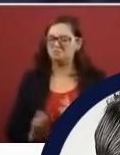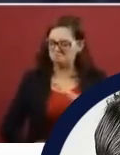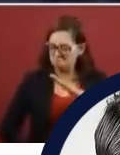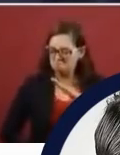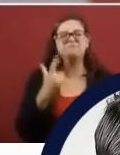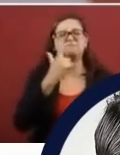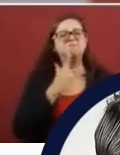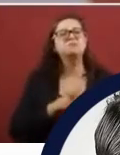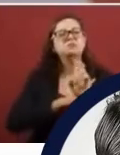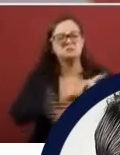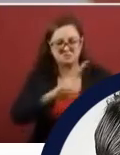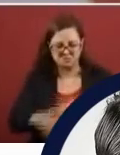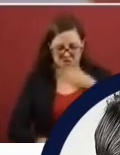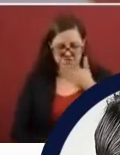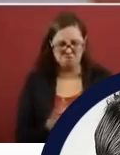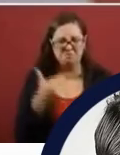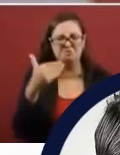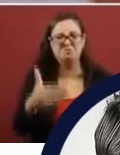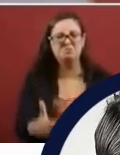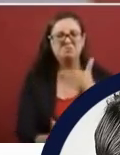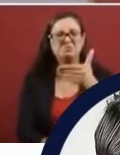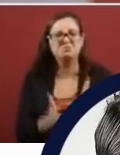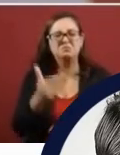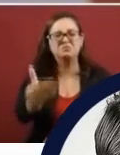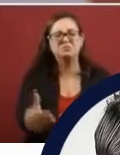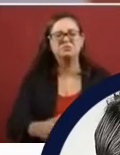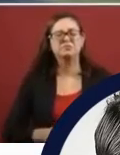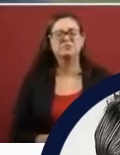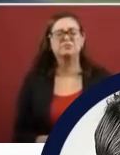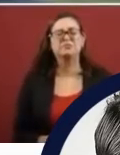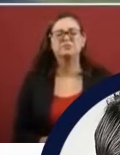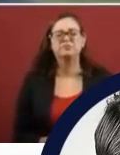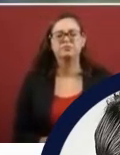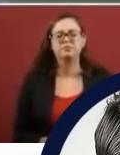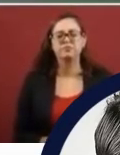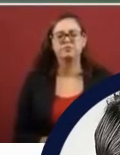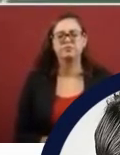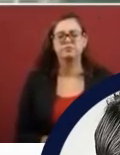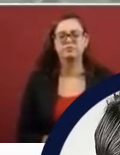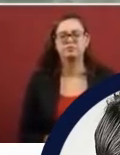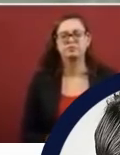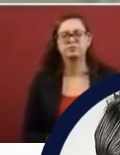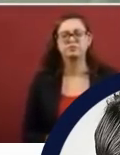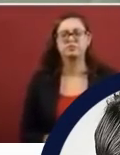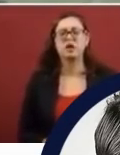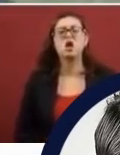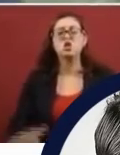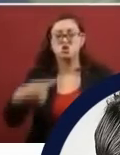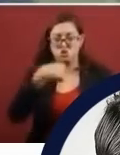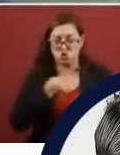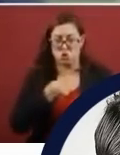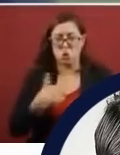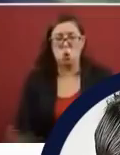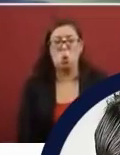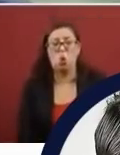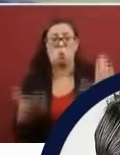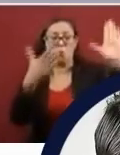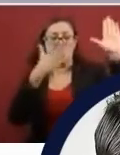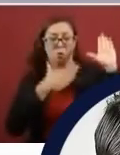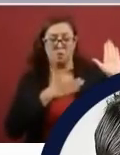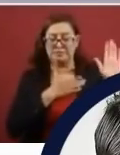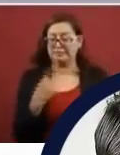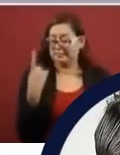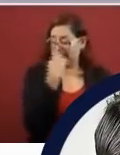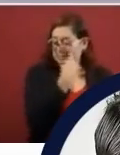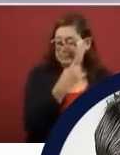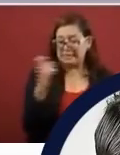llame también así, fifí. O sea, confrontan ciertos nodos de poder que habían articulado el relato total, el relato,